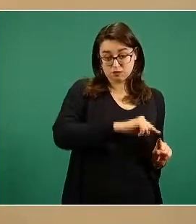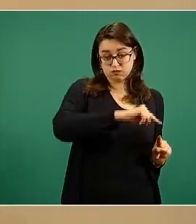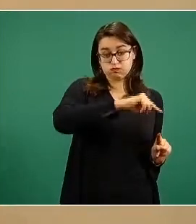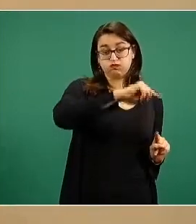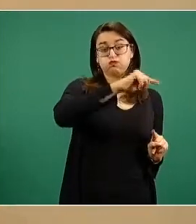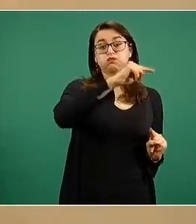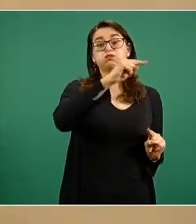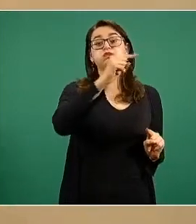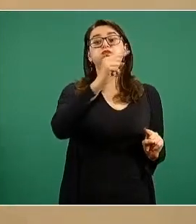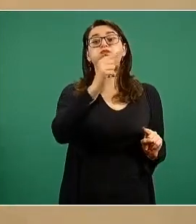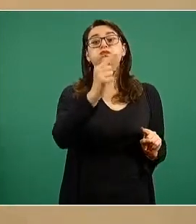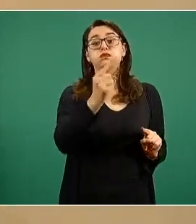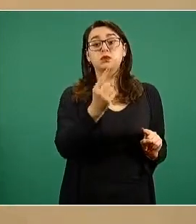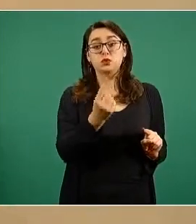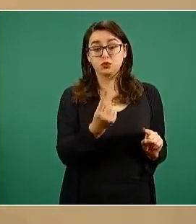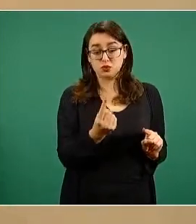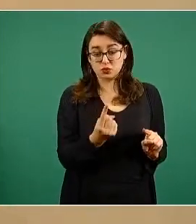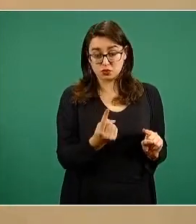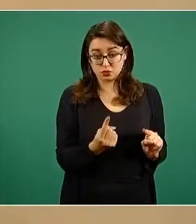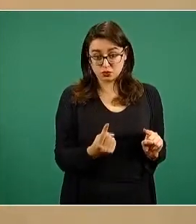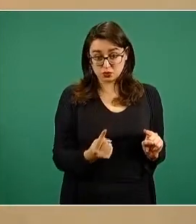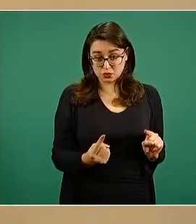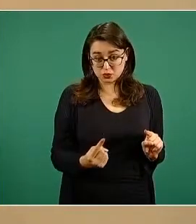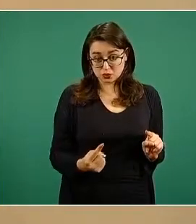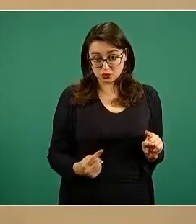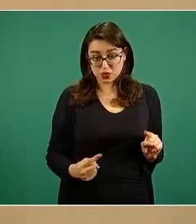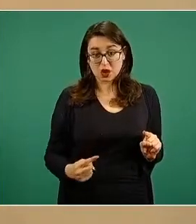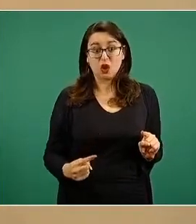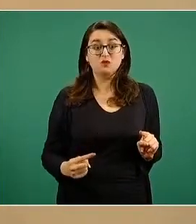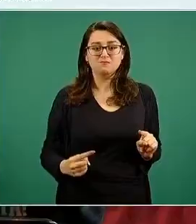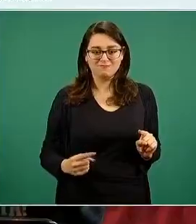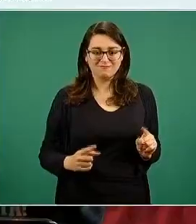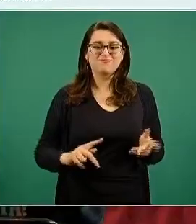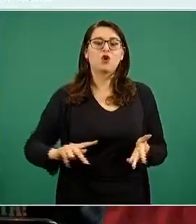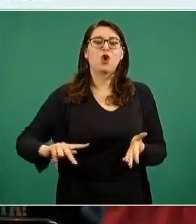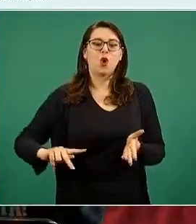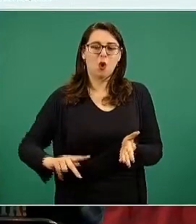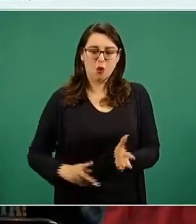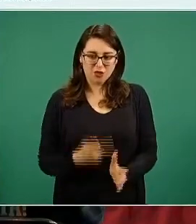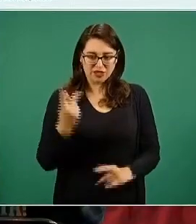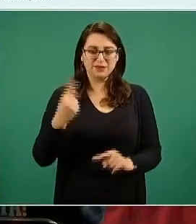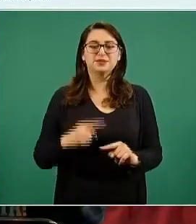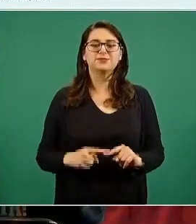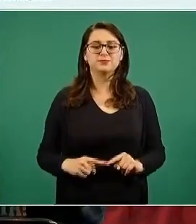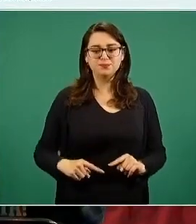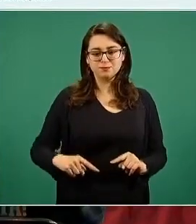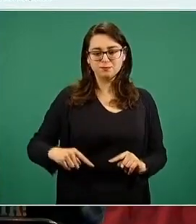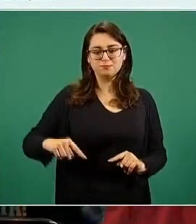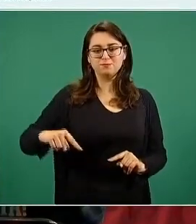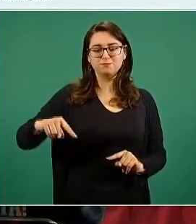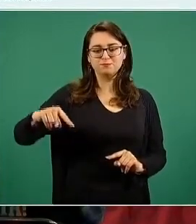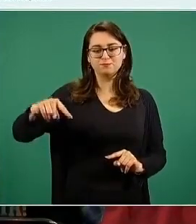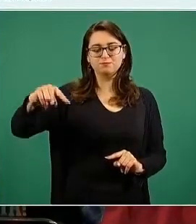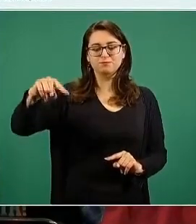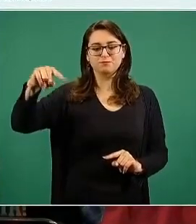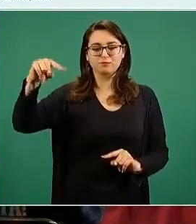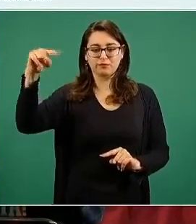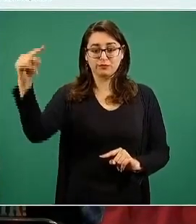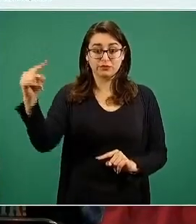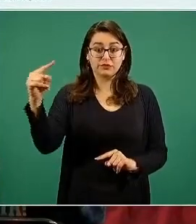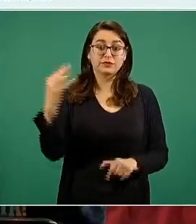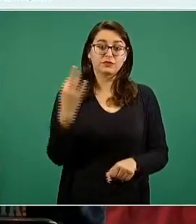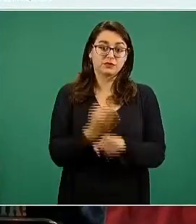luego inicia de nuevo un incremento en el número de casos y ya